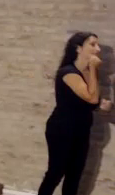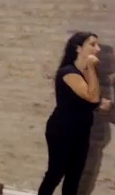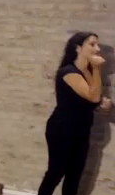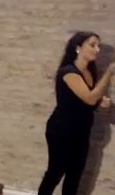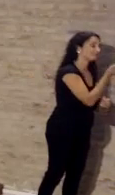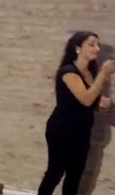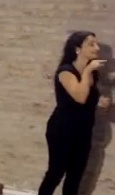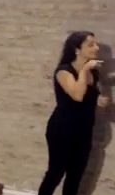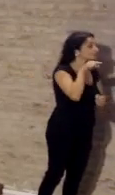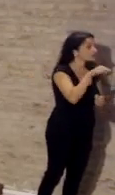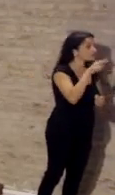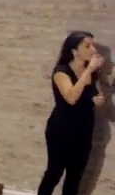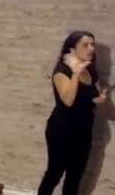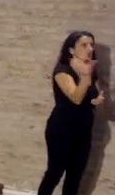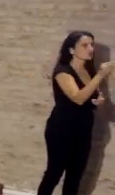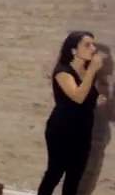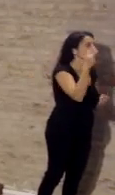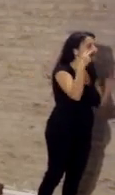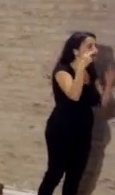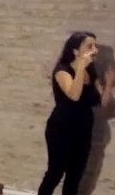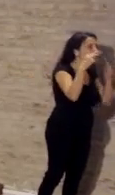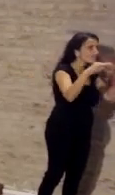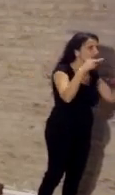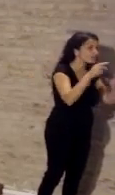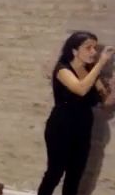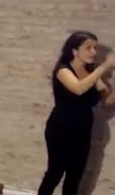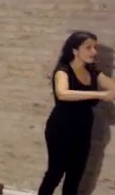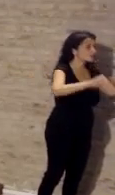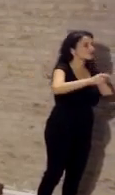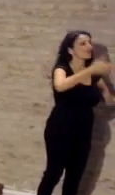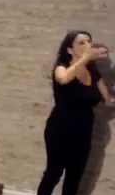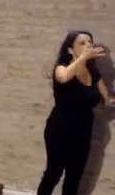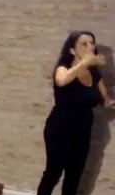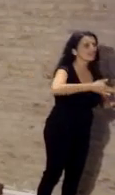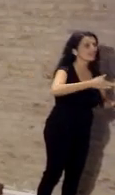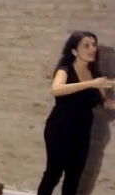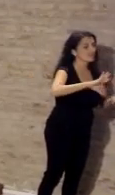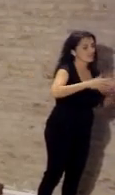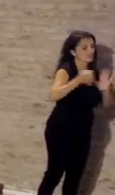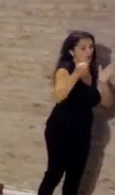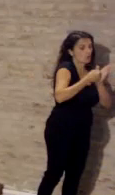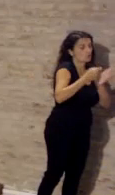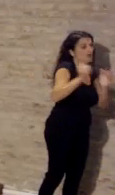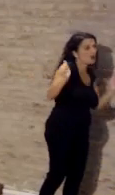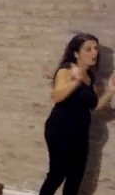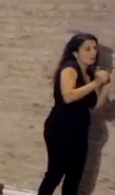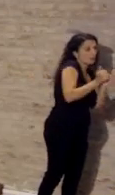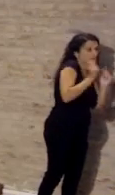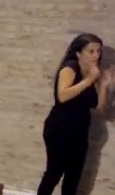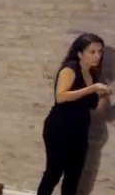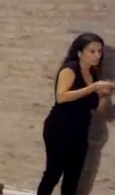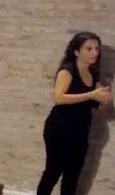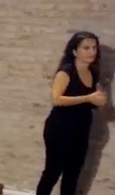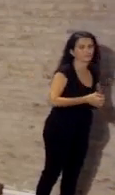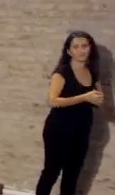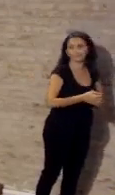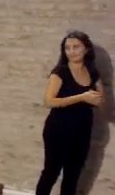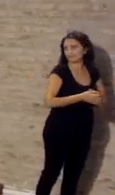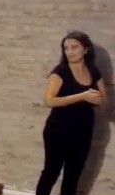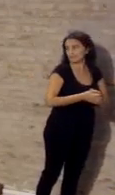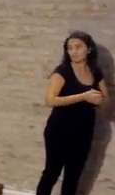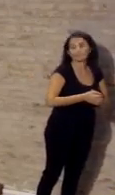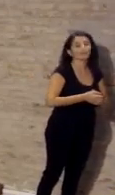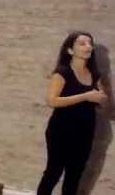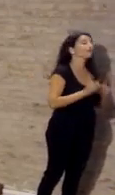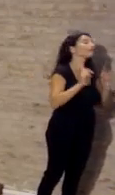nuestros derechos para que sigue siendo visible y que la gente comprenda también y nos acompañen en nuestras luchas y también siempre